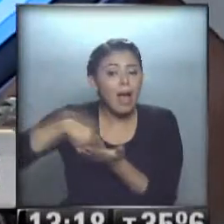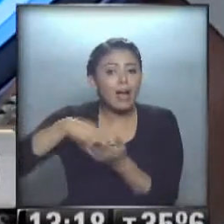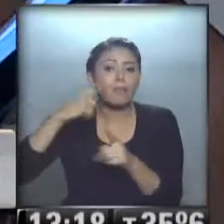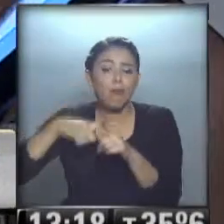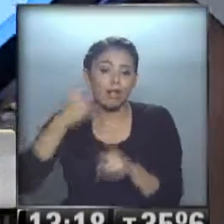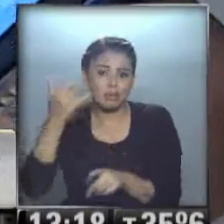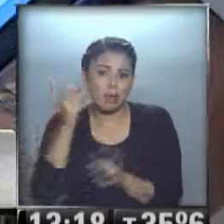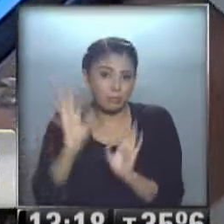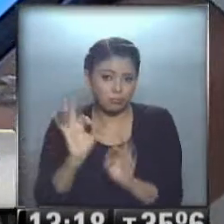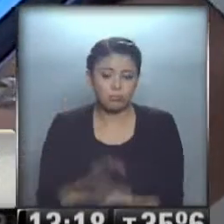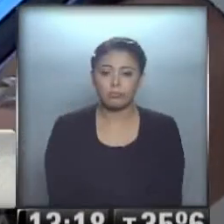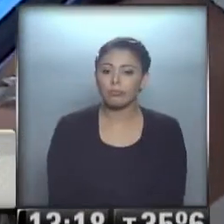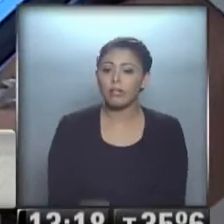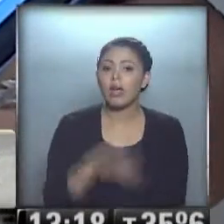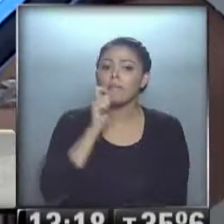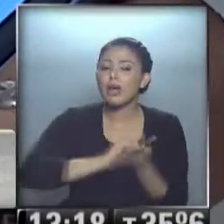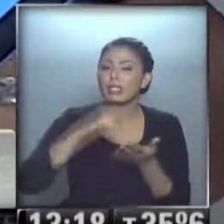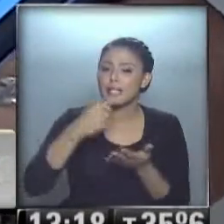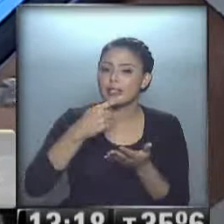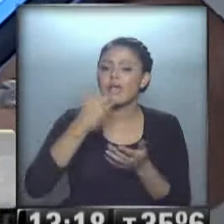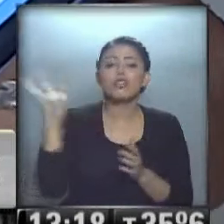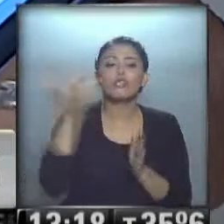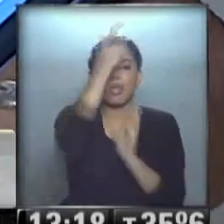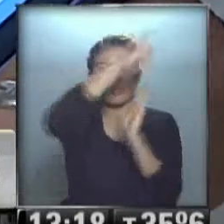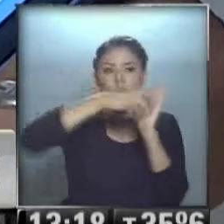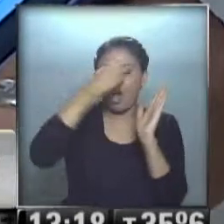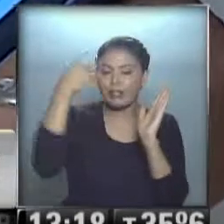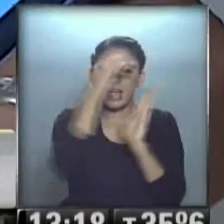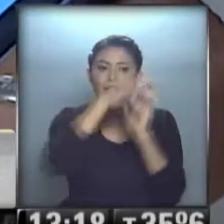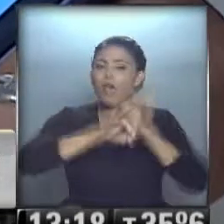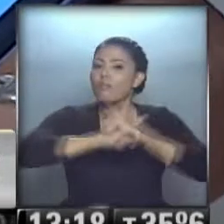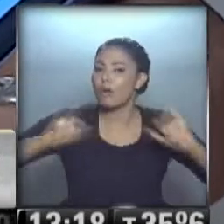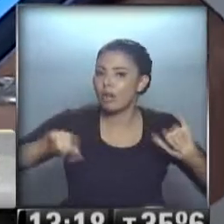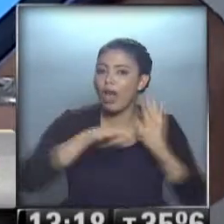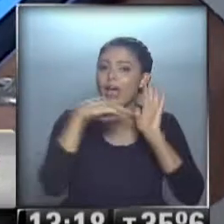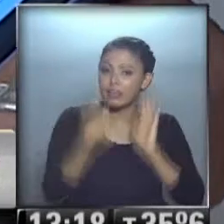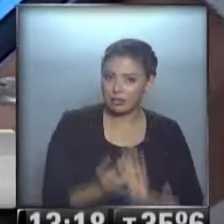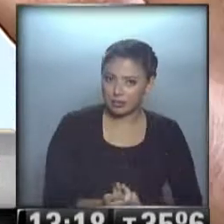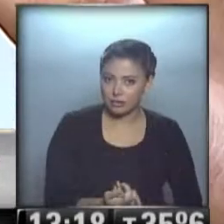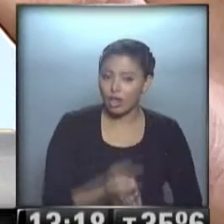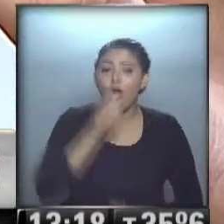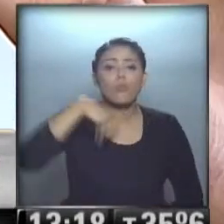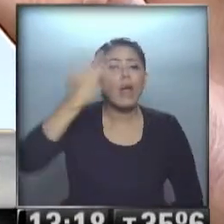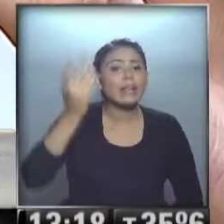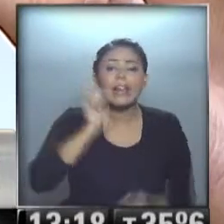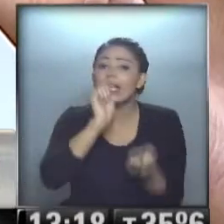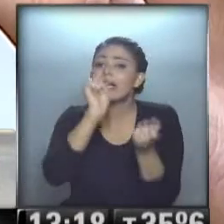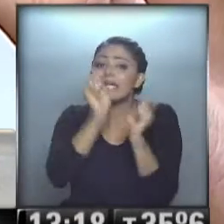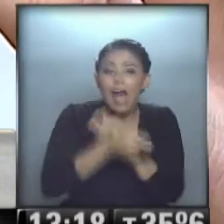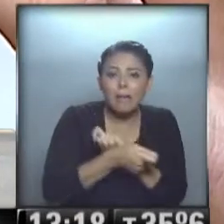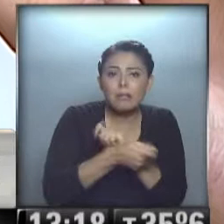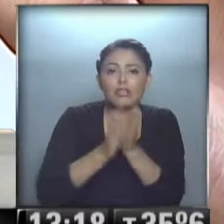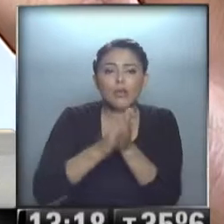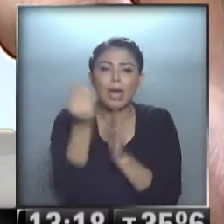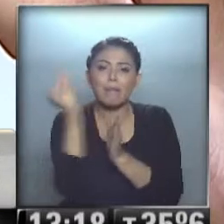resolución quedó establecida con la publicación en el boletín oficial que prevé además que cualquier modificación de precios